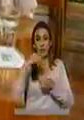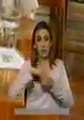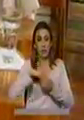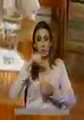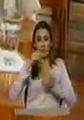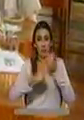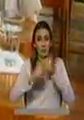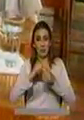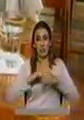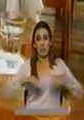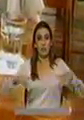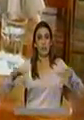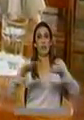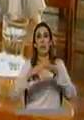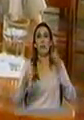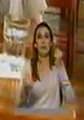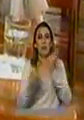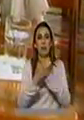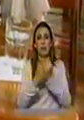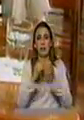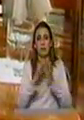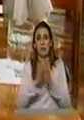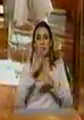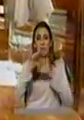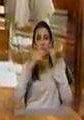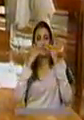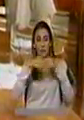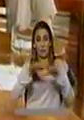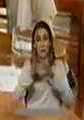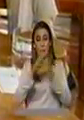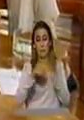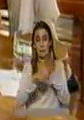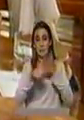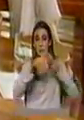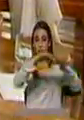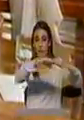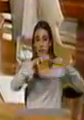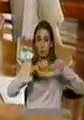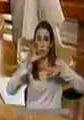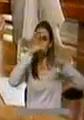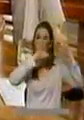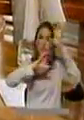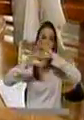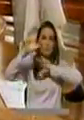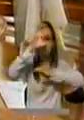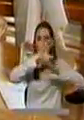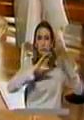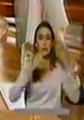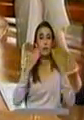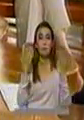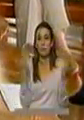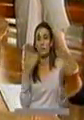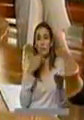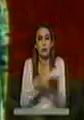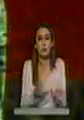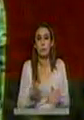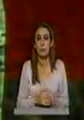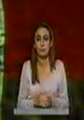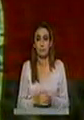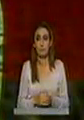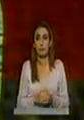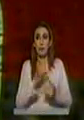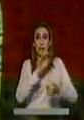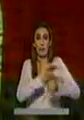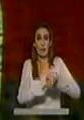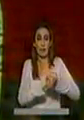coyuntura especial y apoyarnos mutuamente. Con el Ministerio de Agricultura estamos buscando eso, porque en todo el país especialmente en Galápagos